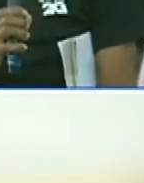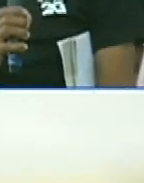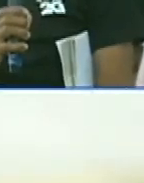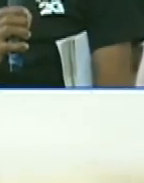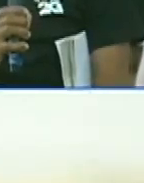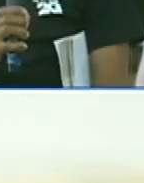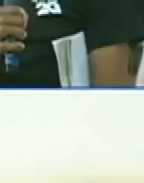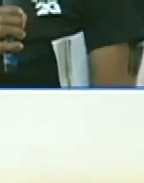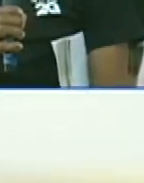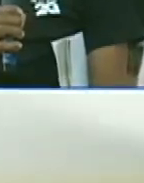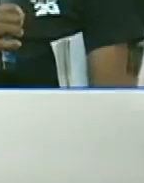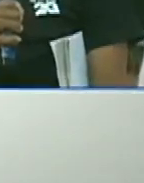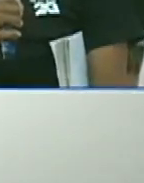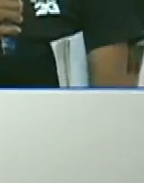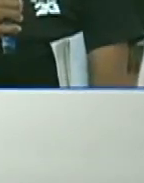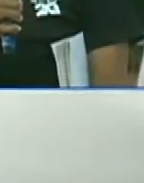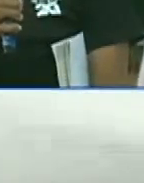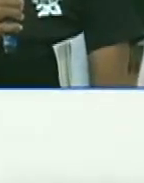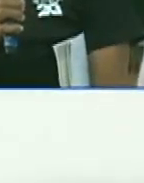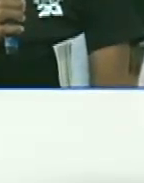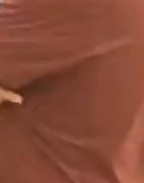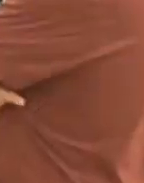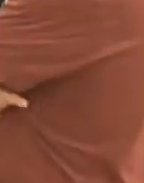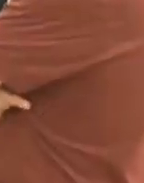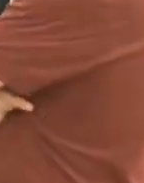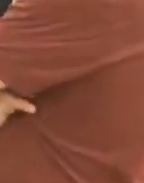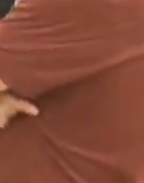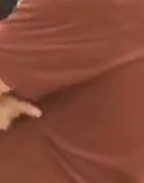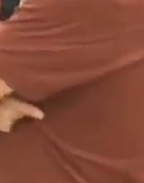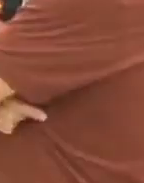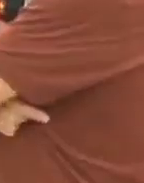Bueno, ahí está Castro Soteldo, también se activó Castro Soteldo.